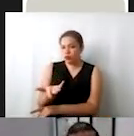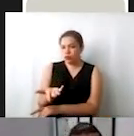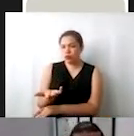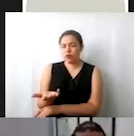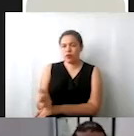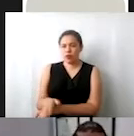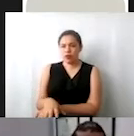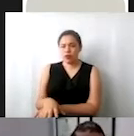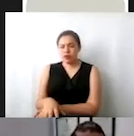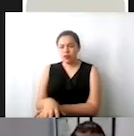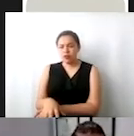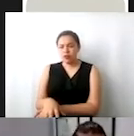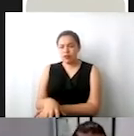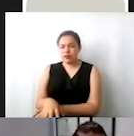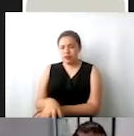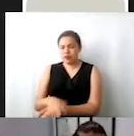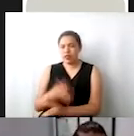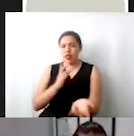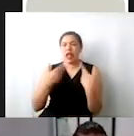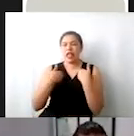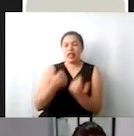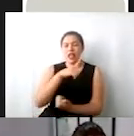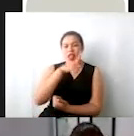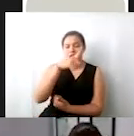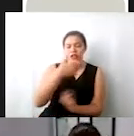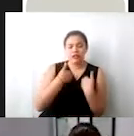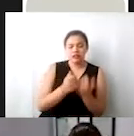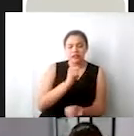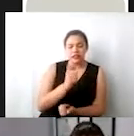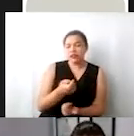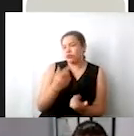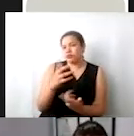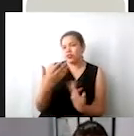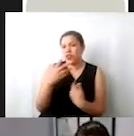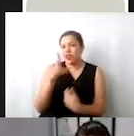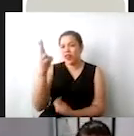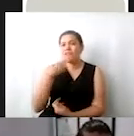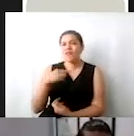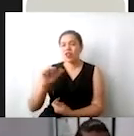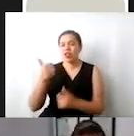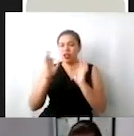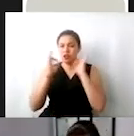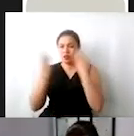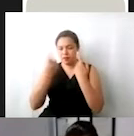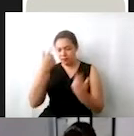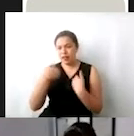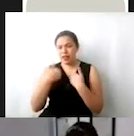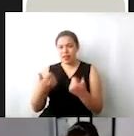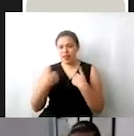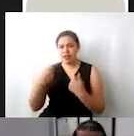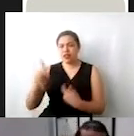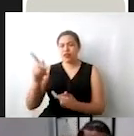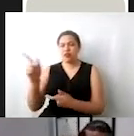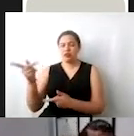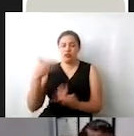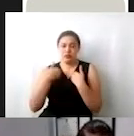Entonces, no nos sirve la interpretación gramatical. Tenemos que ver otros métodos de interpretación que cada quien puede tener su interpretación y